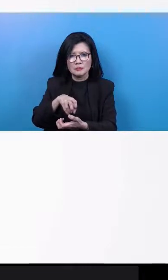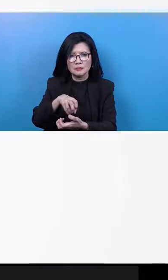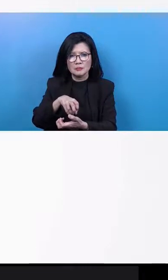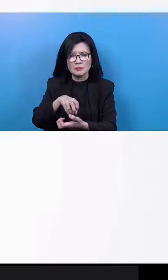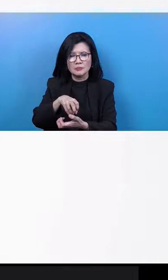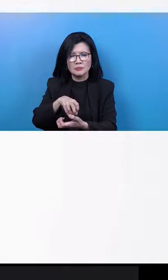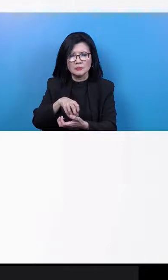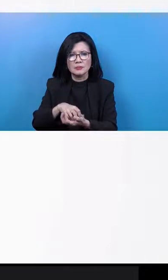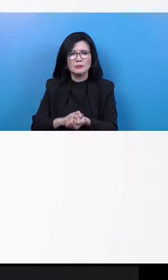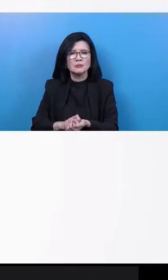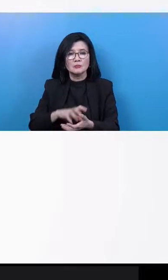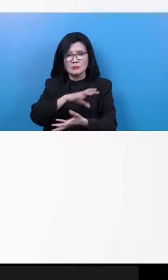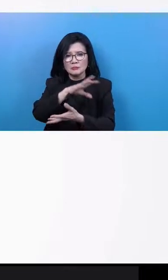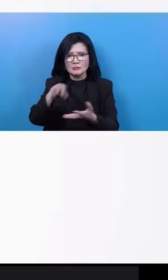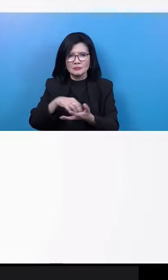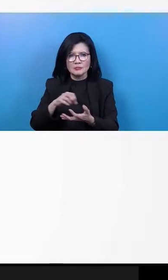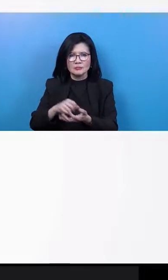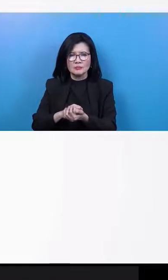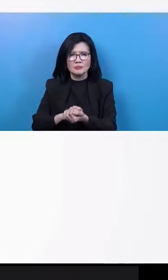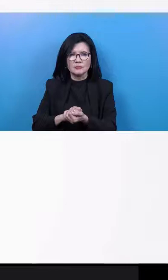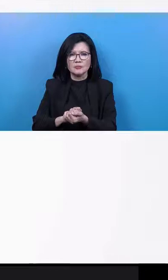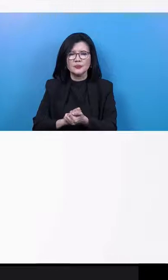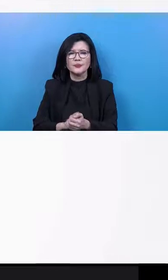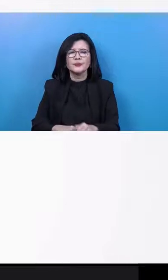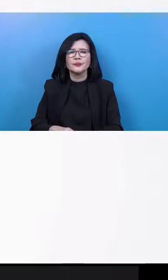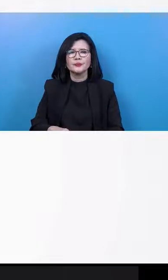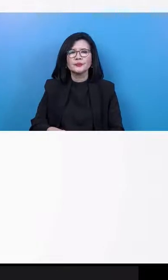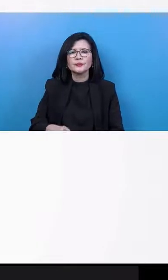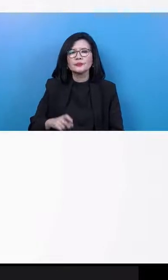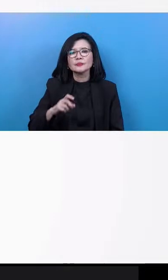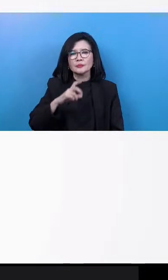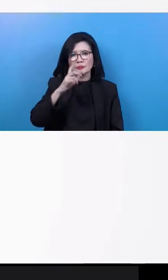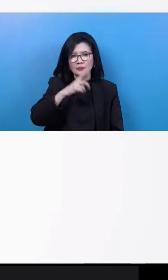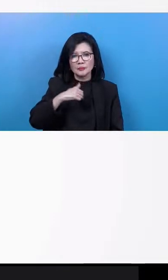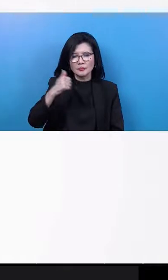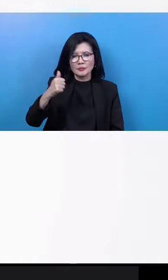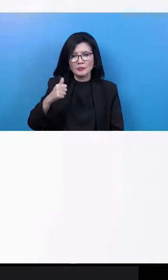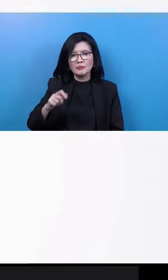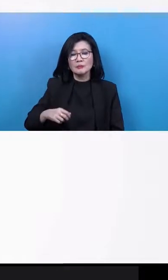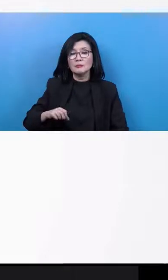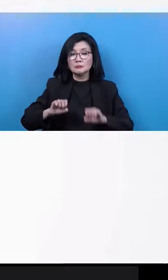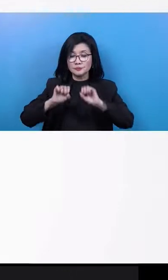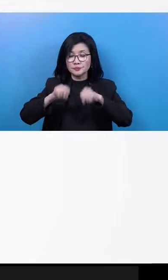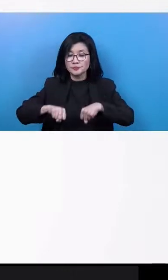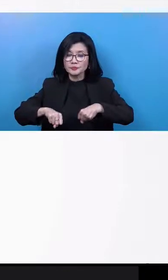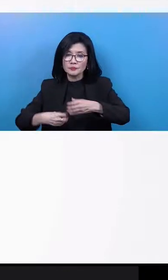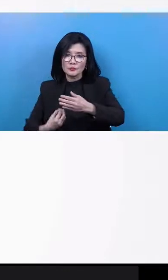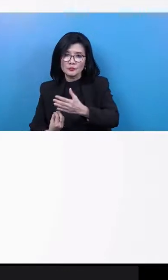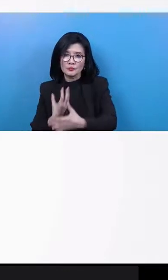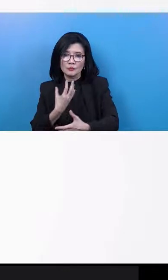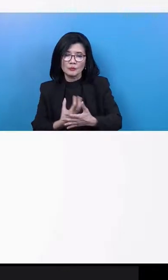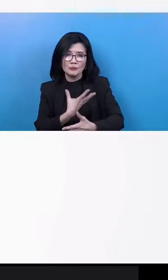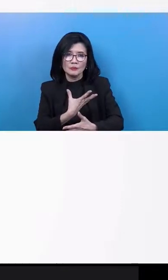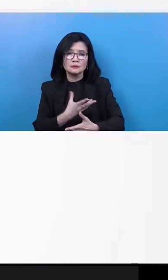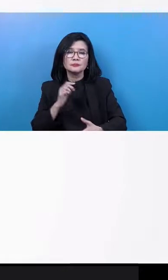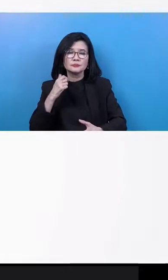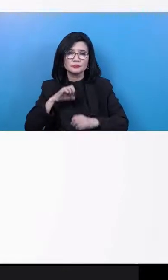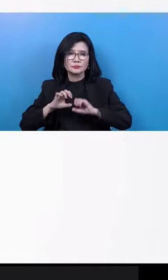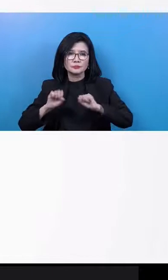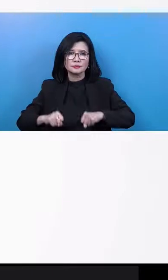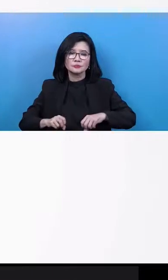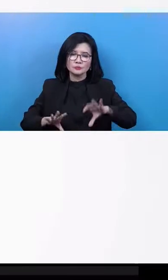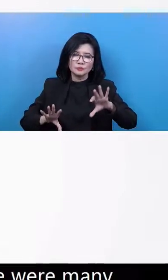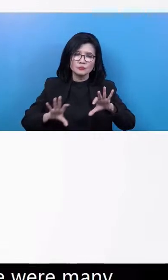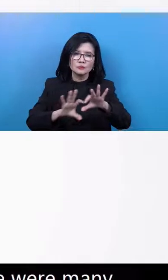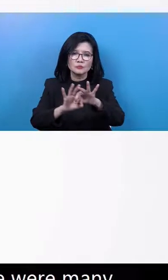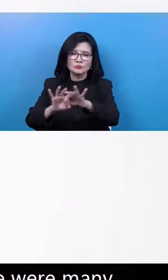crecer mucho, consolidar las finanzas públicas, bajar el déficit de menos 7.9 a 3%